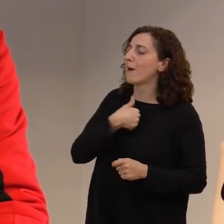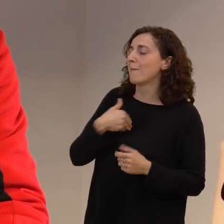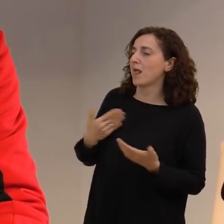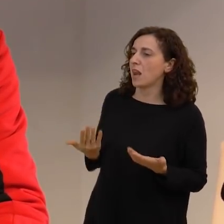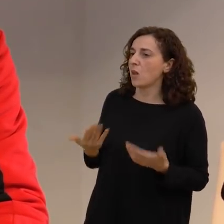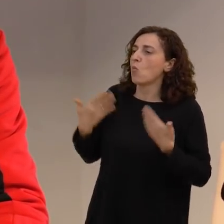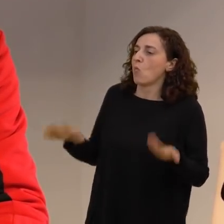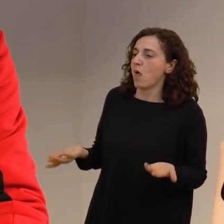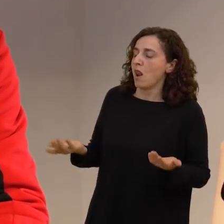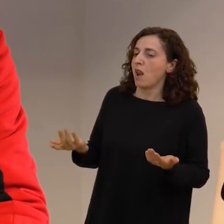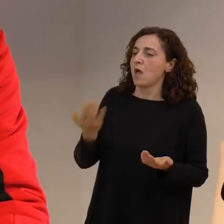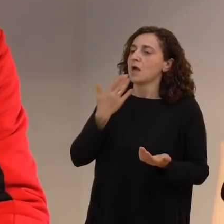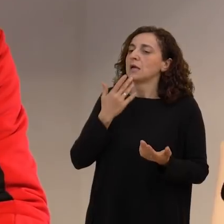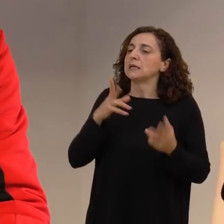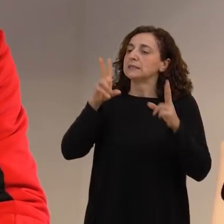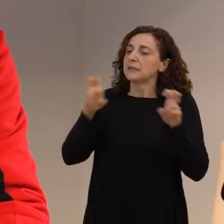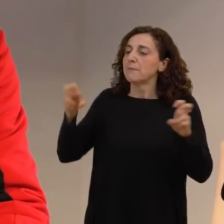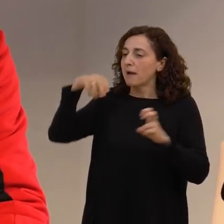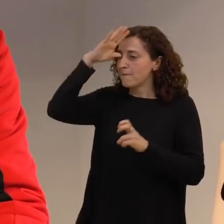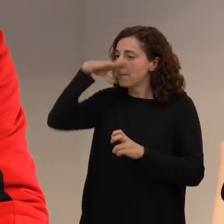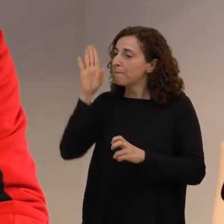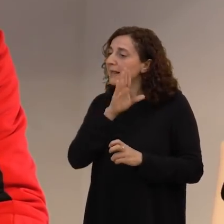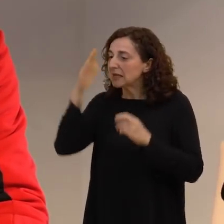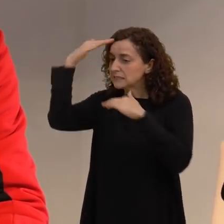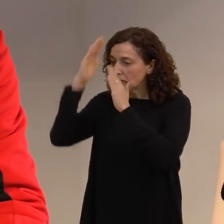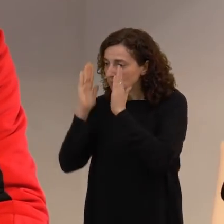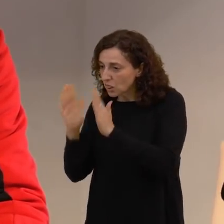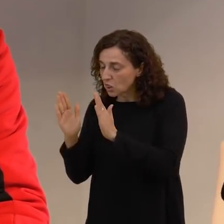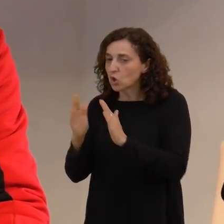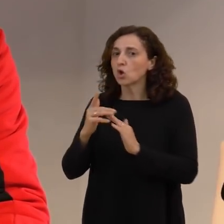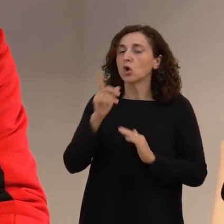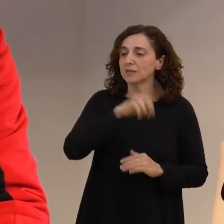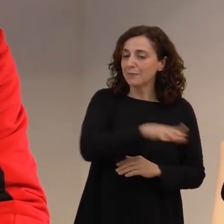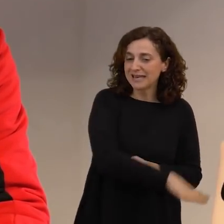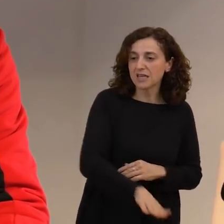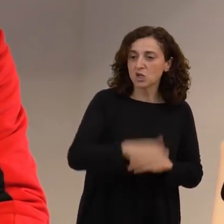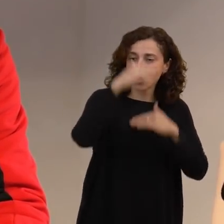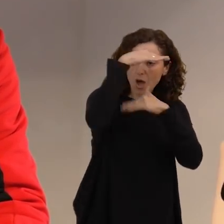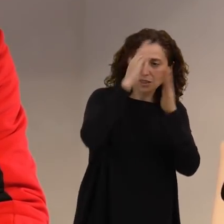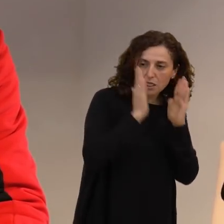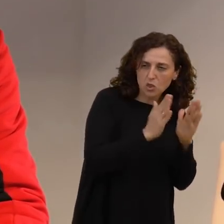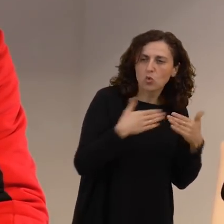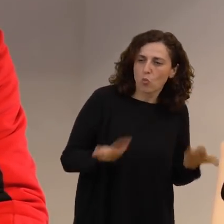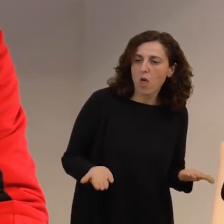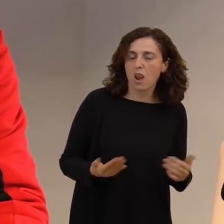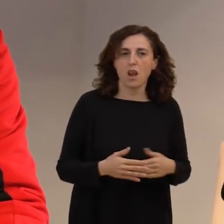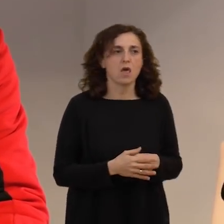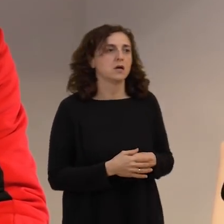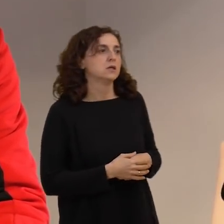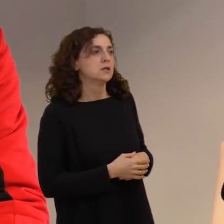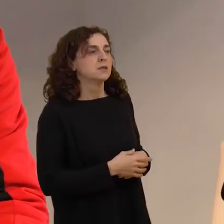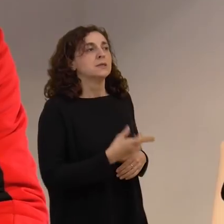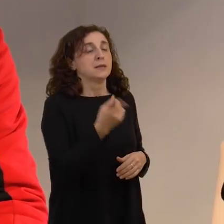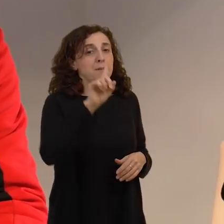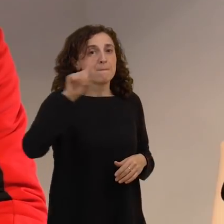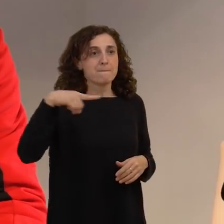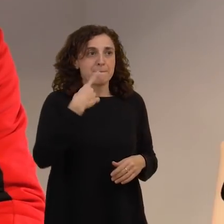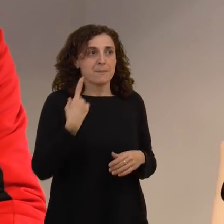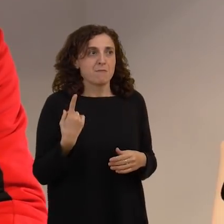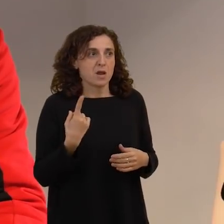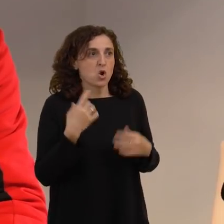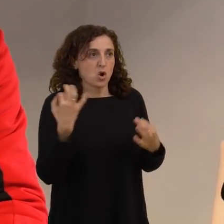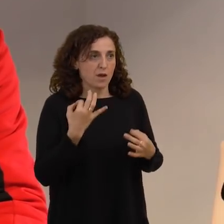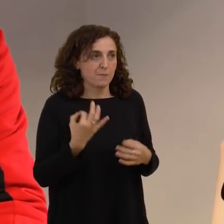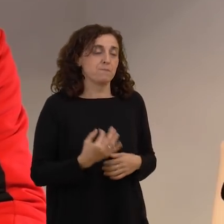tanto en lo que respecta a la atención de los padres como a atención del niño? Pues el primer